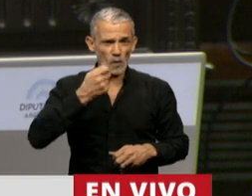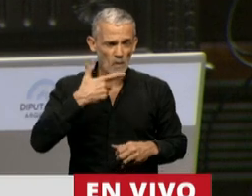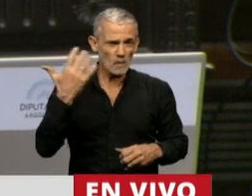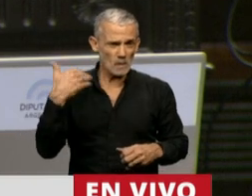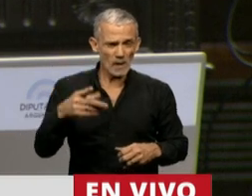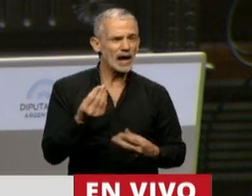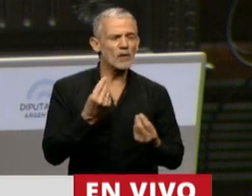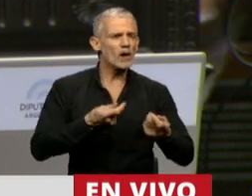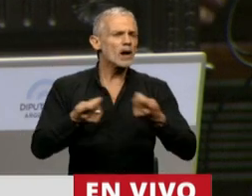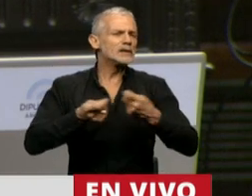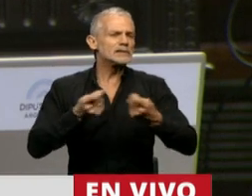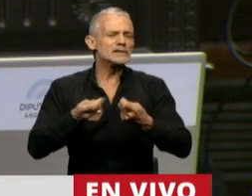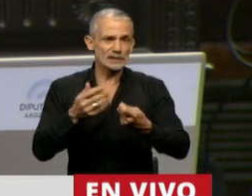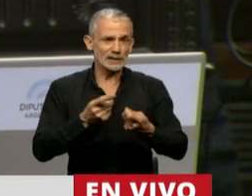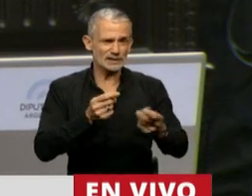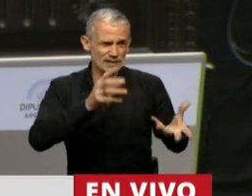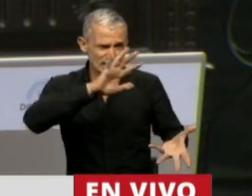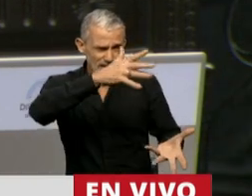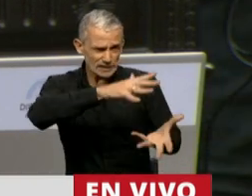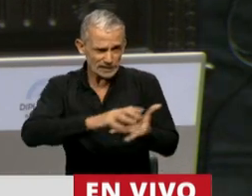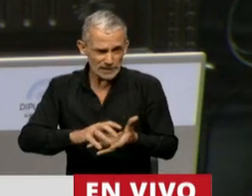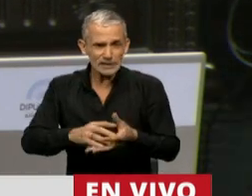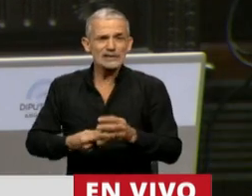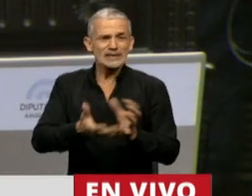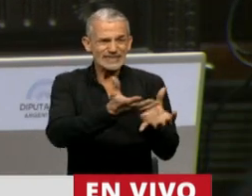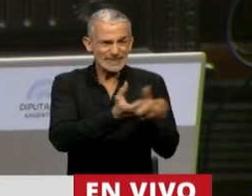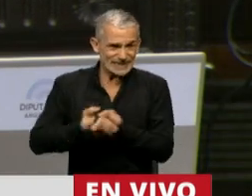que lo único que hicieron fue vaciar a la Argentina